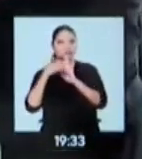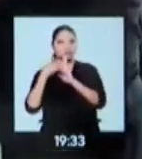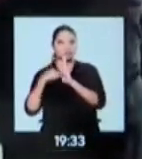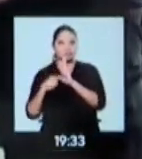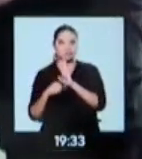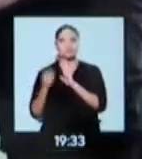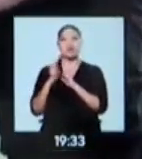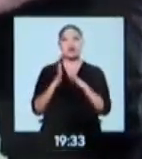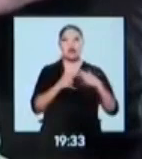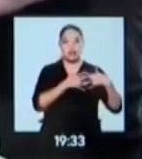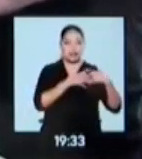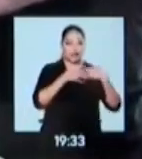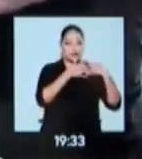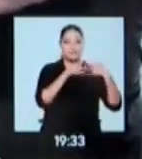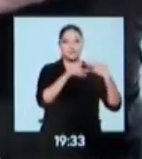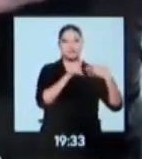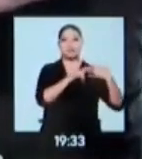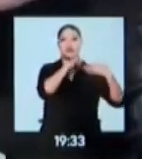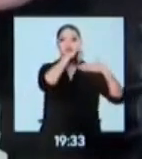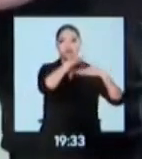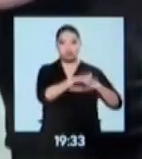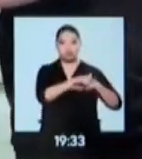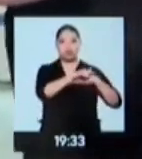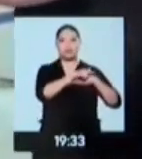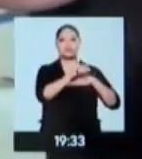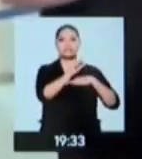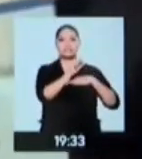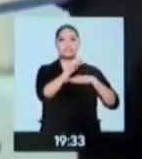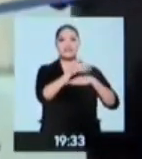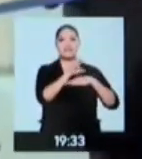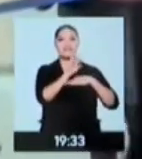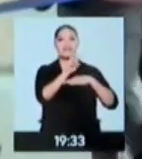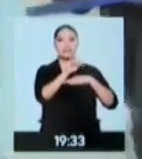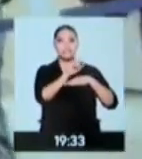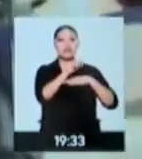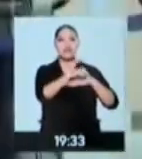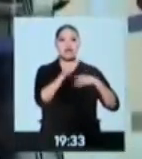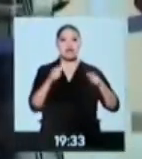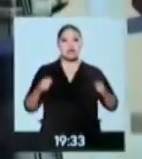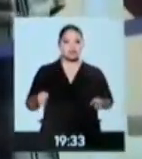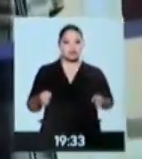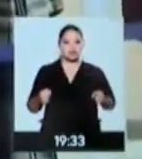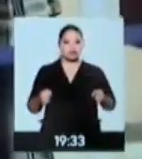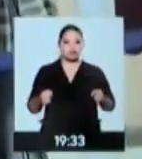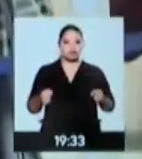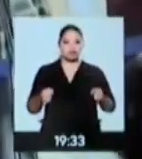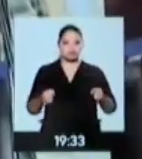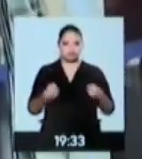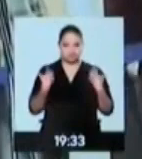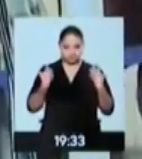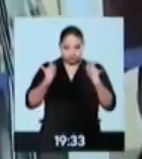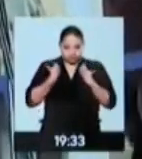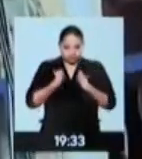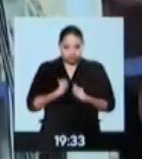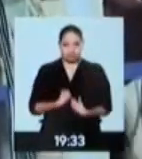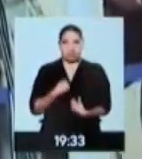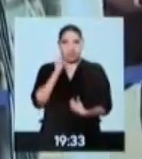una referencia, una impresión negativa a la población. Sin duda que